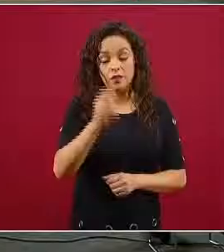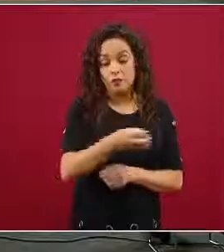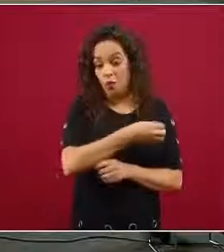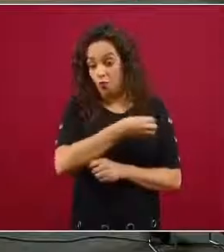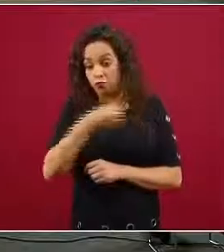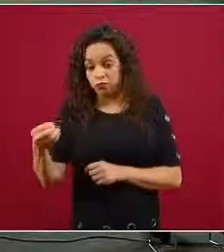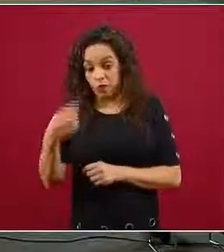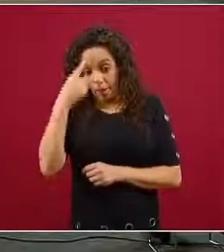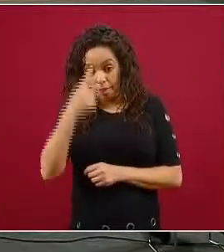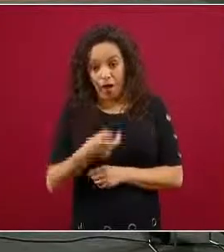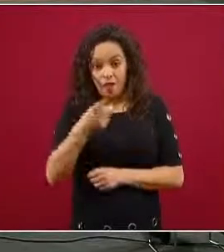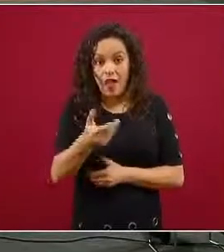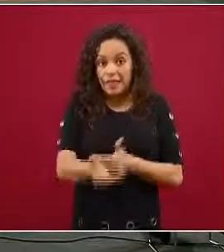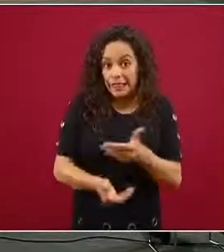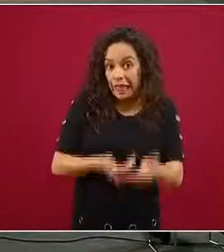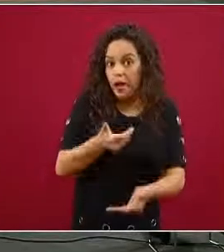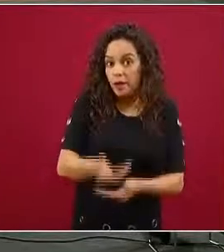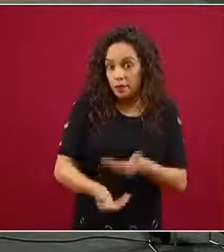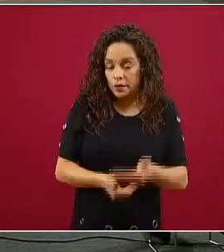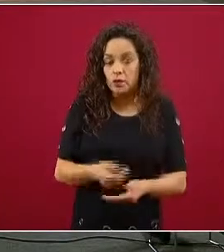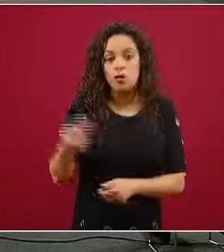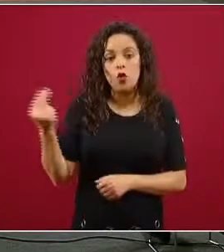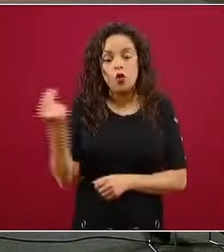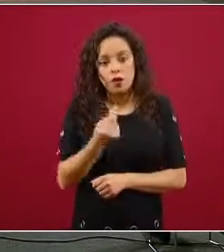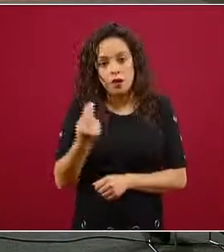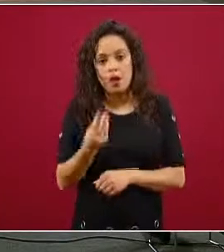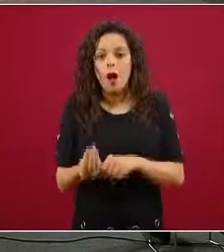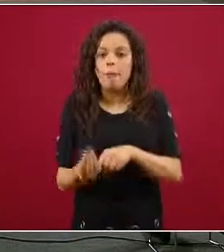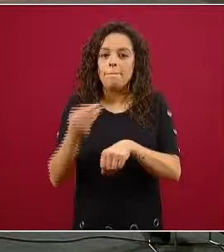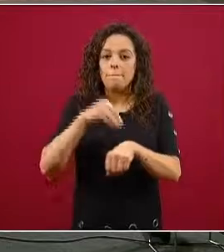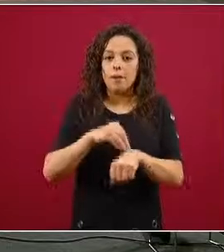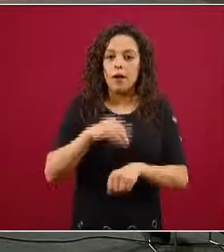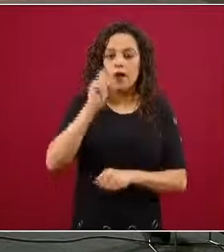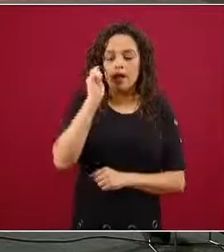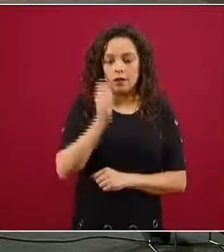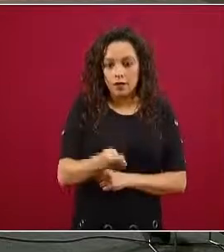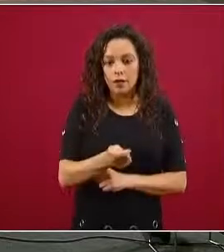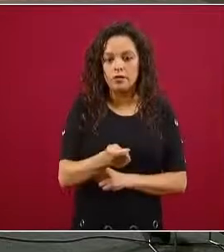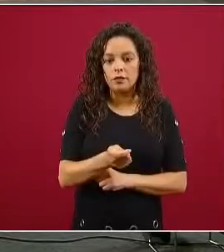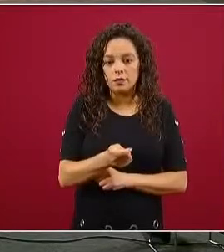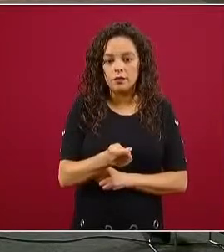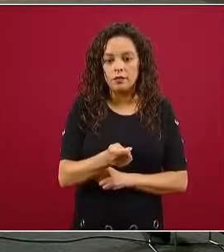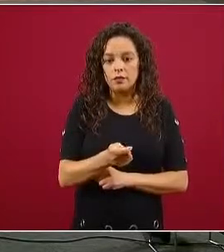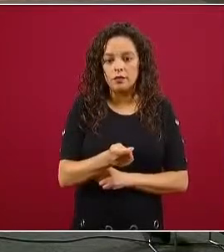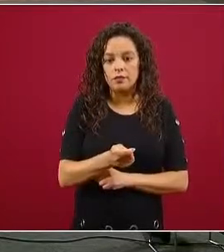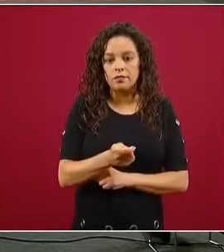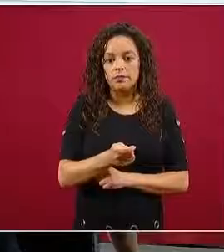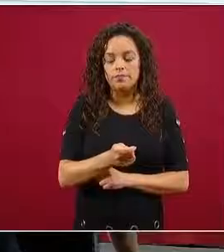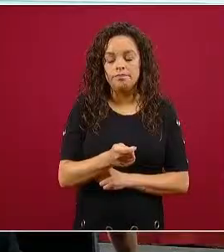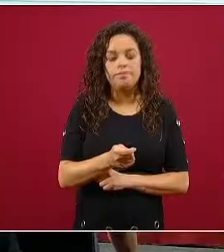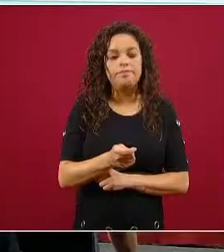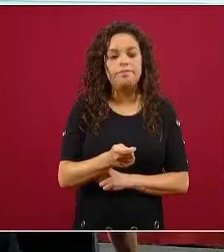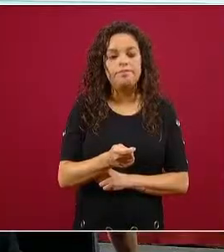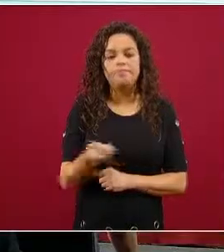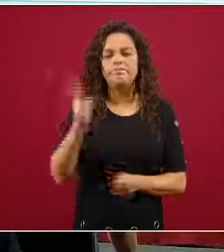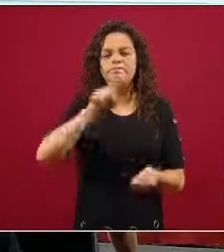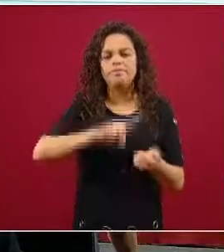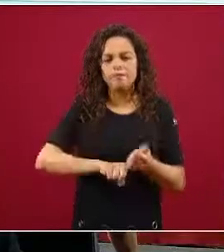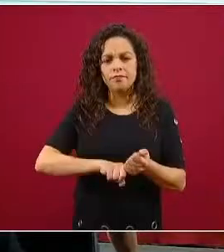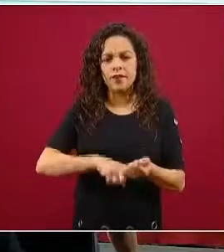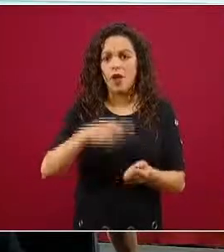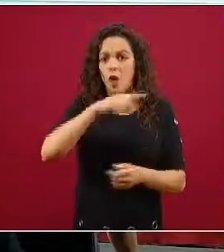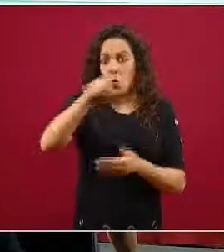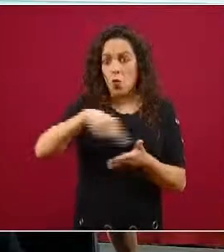sobre todo establecer o reorganizar esta red de referencia y de contrarreferencia, en donde las unidades